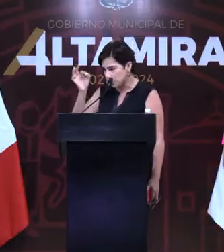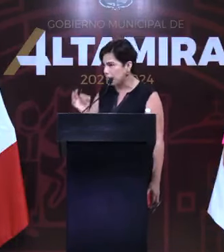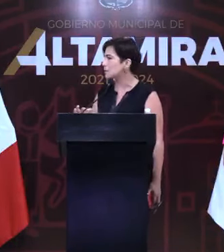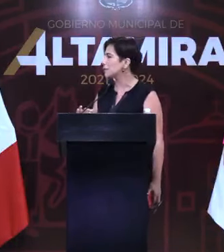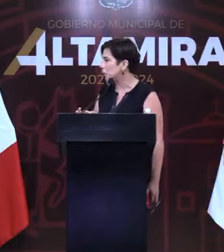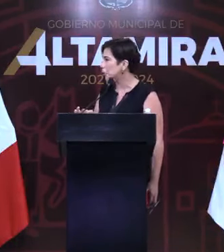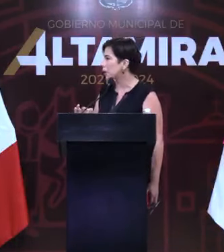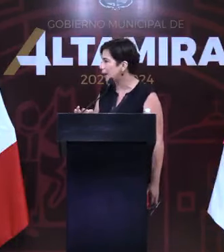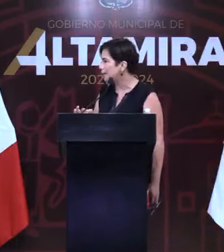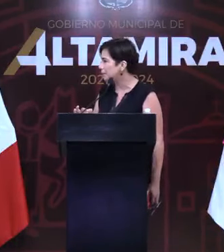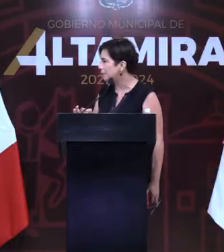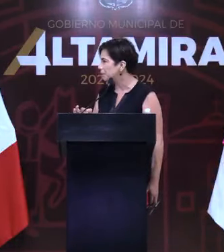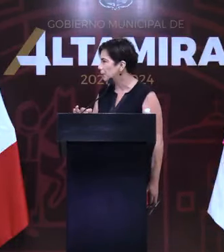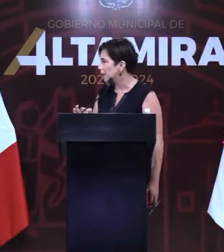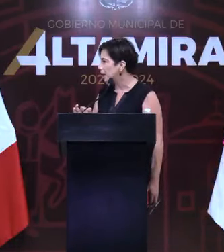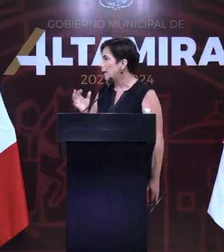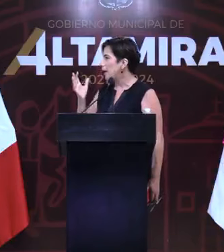su tesis doctoral.